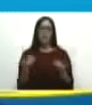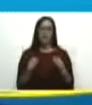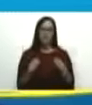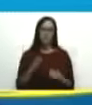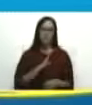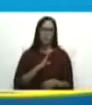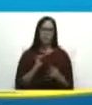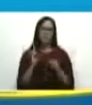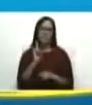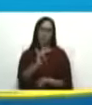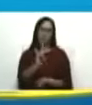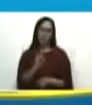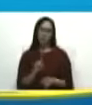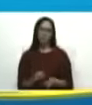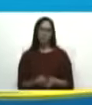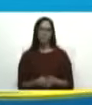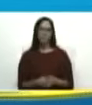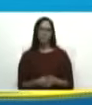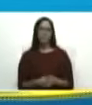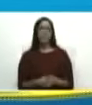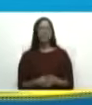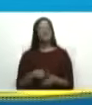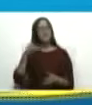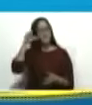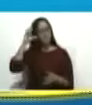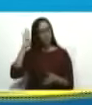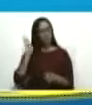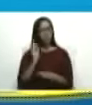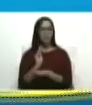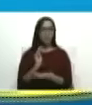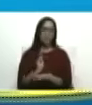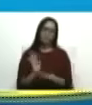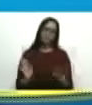infierno. Que Dios tenga compasión de ellos.